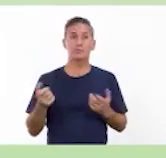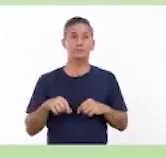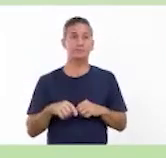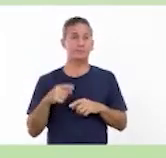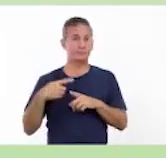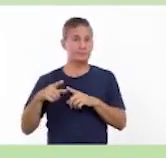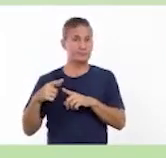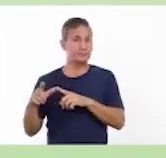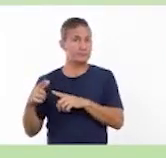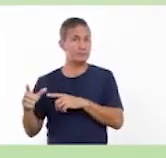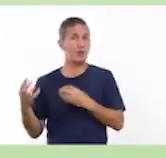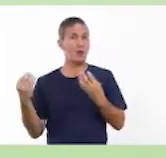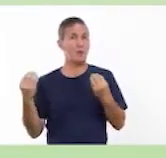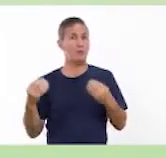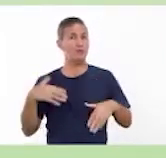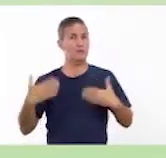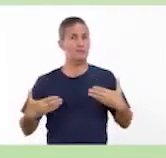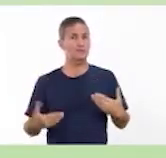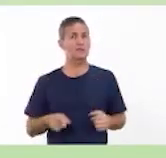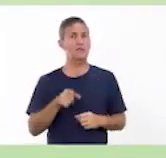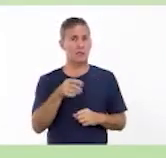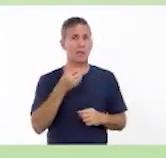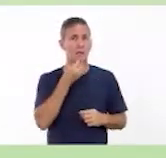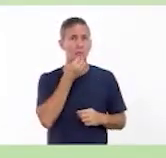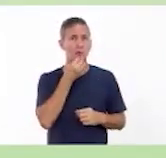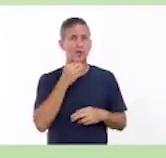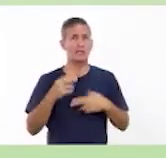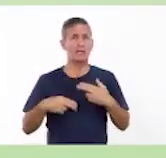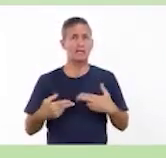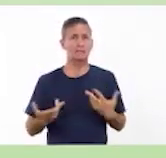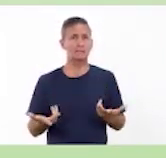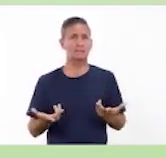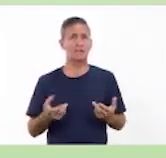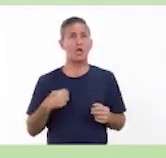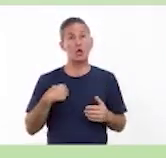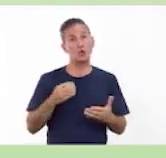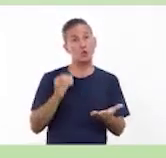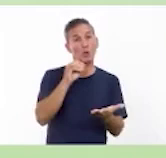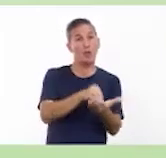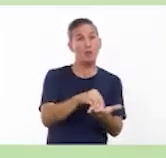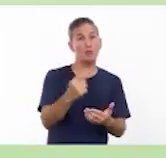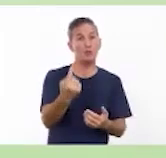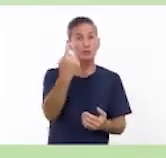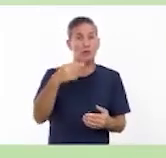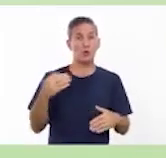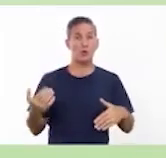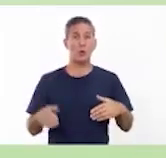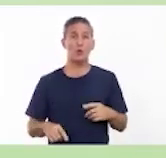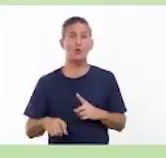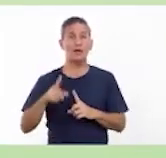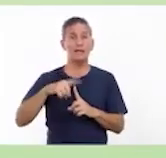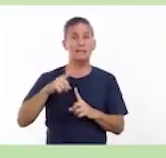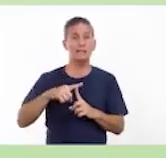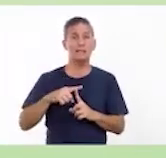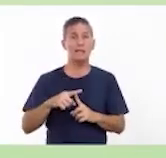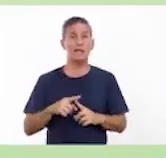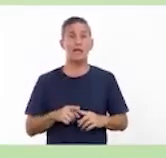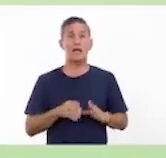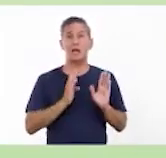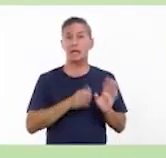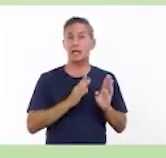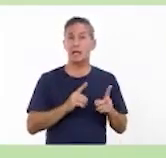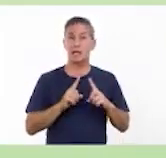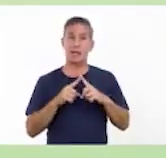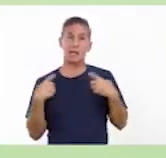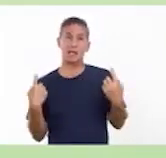encontrar muchas actividades que pueden consolidar. De todas maneras, yo les puse una actividad